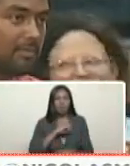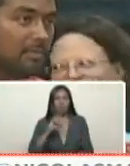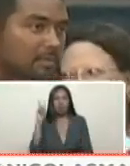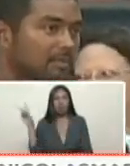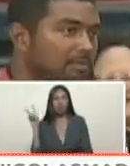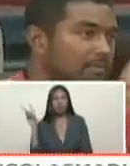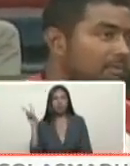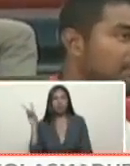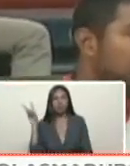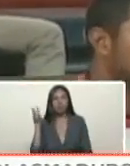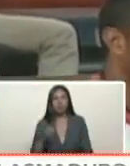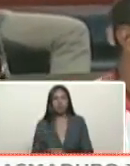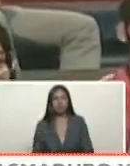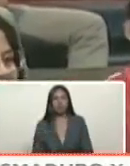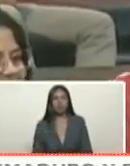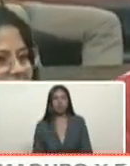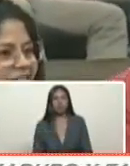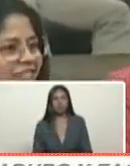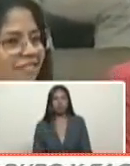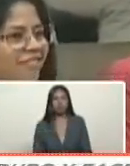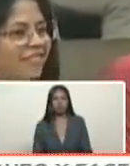Samadi Romero,